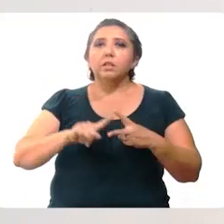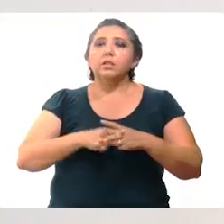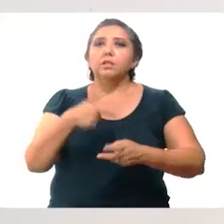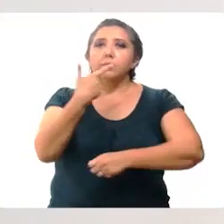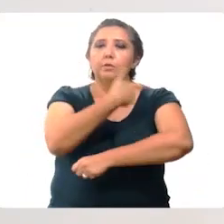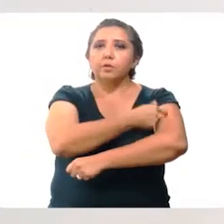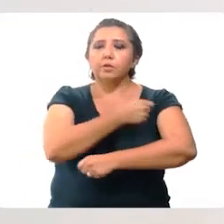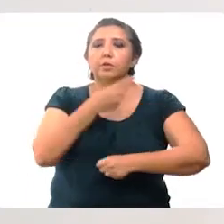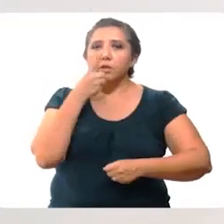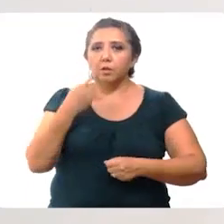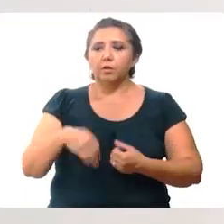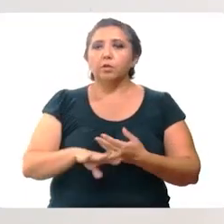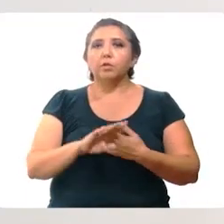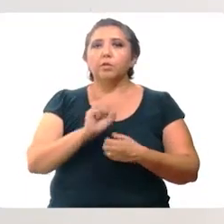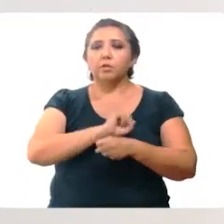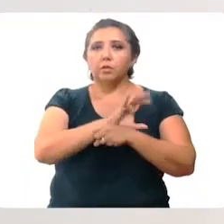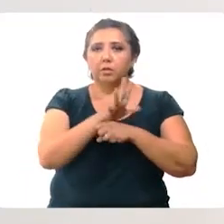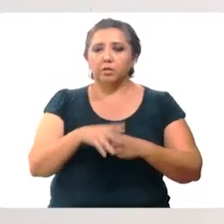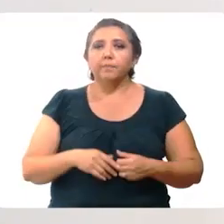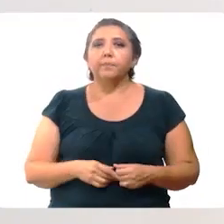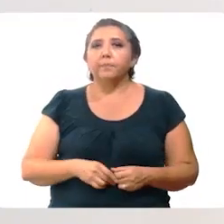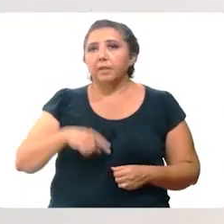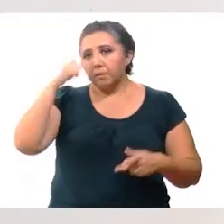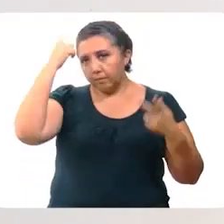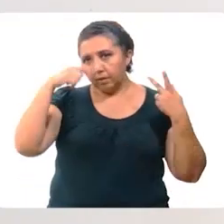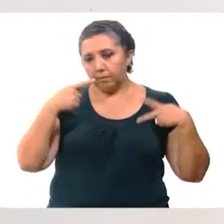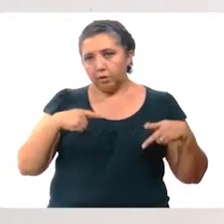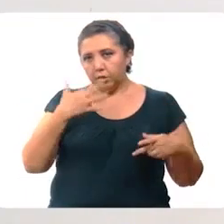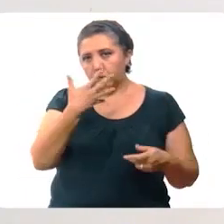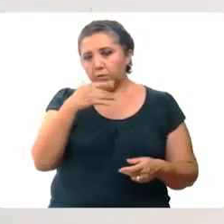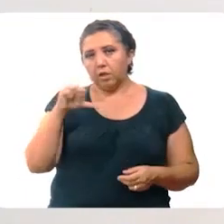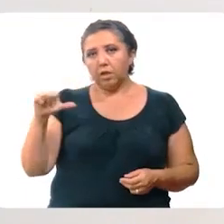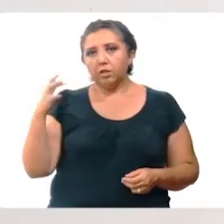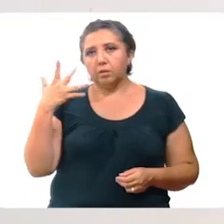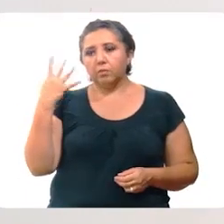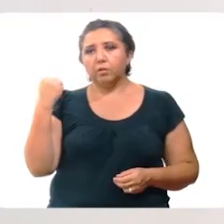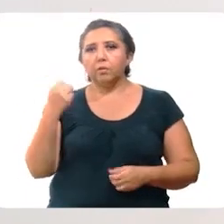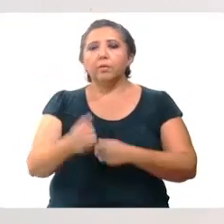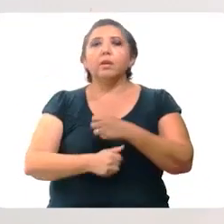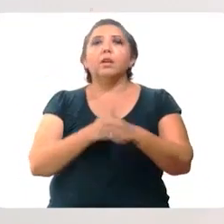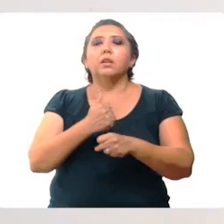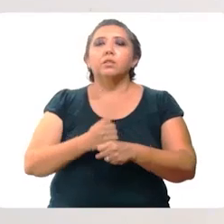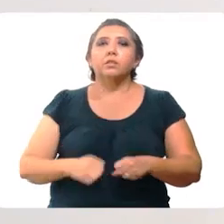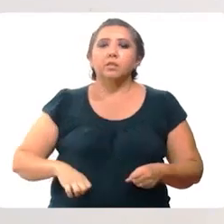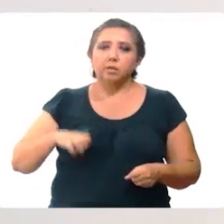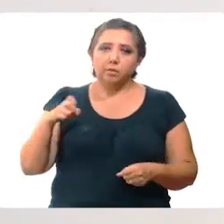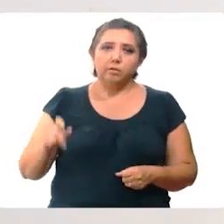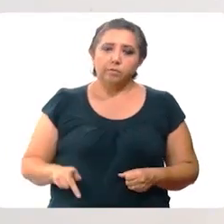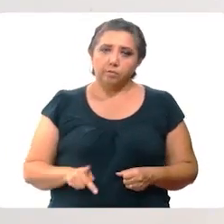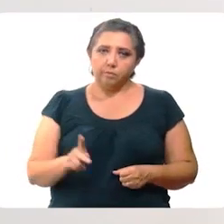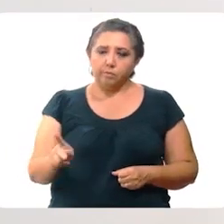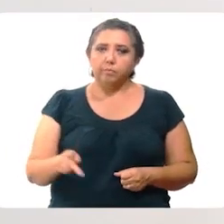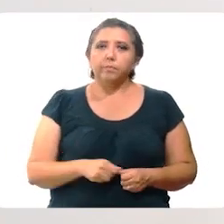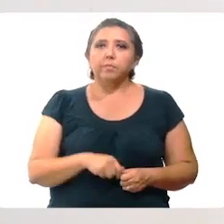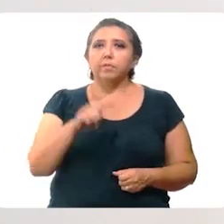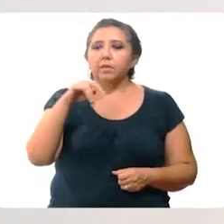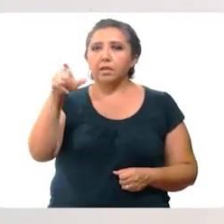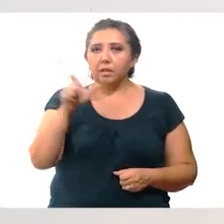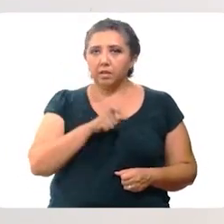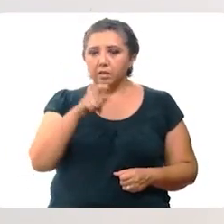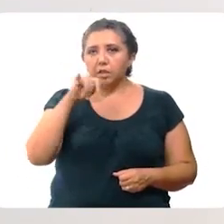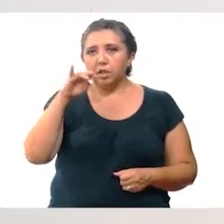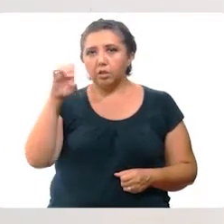la aplicación de las vacunas contra el coronavirus para personas de 50 a 59 años de edad en los siguientes municipios: